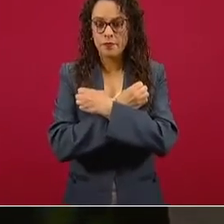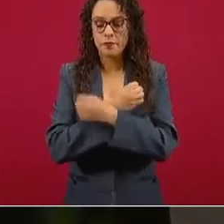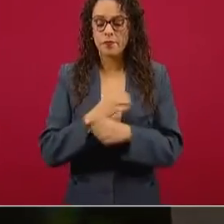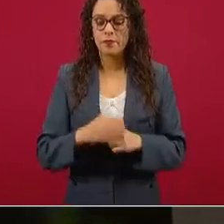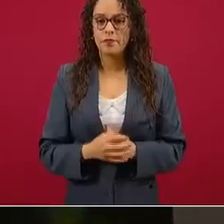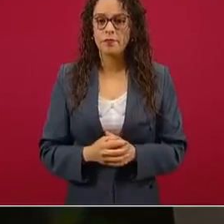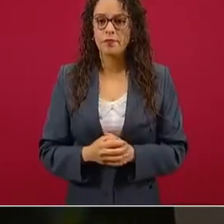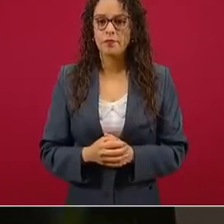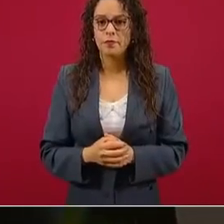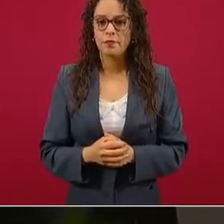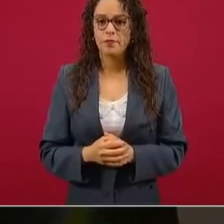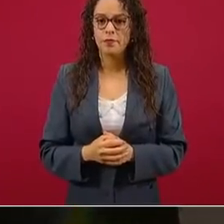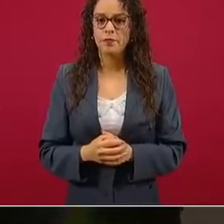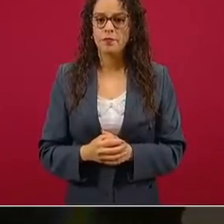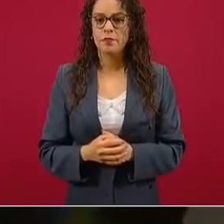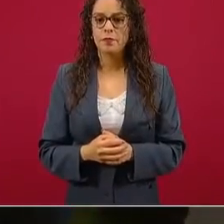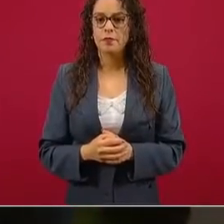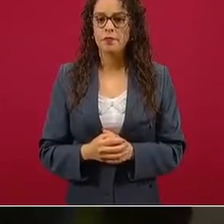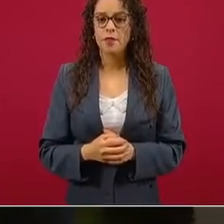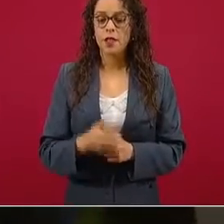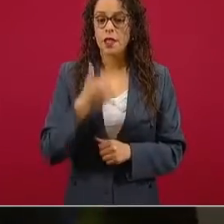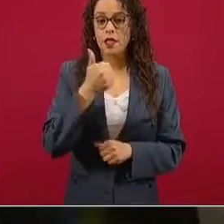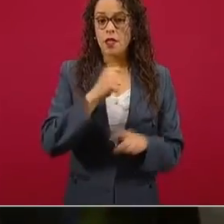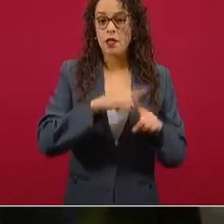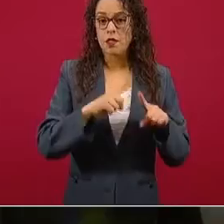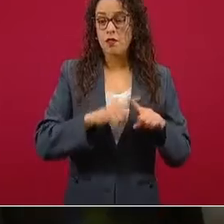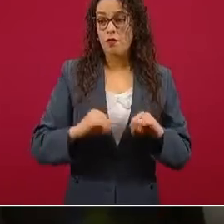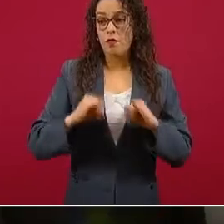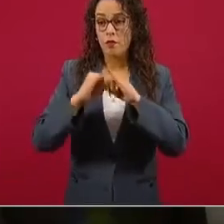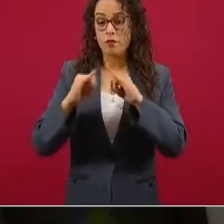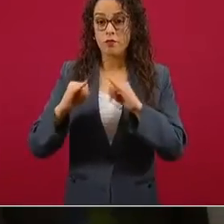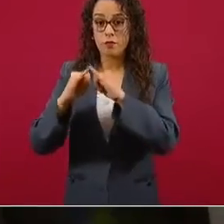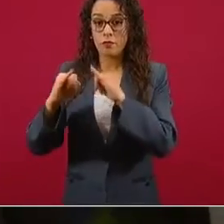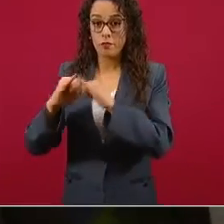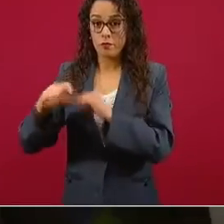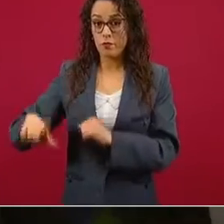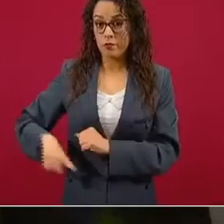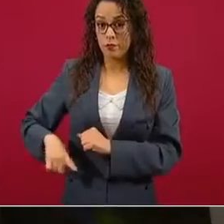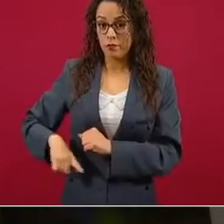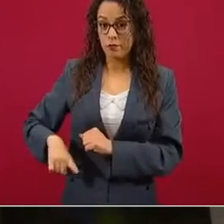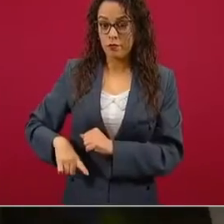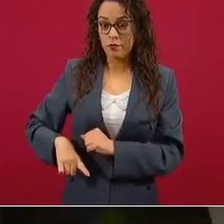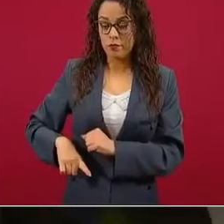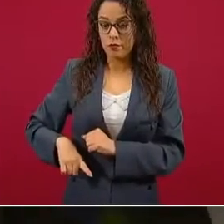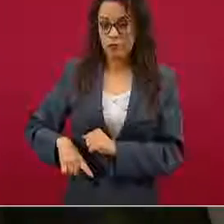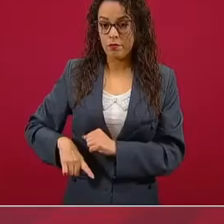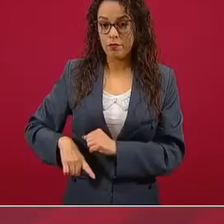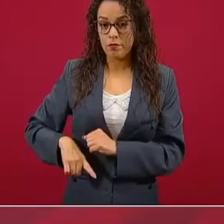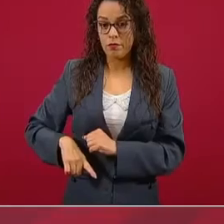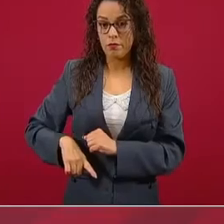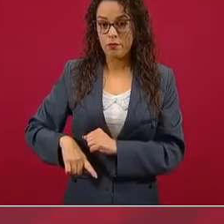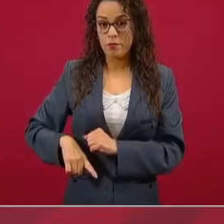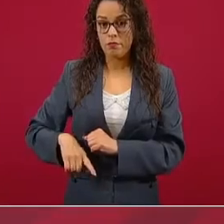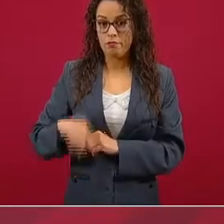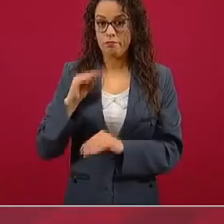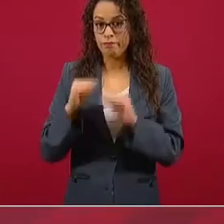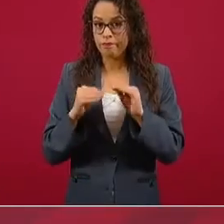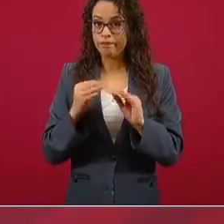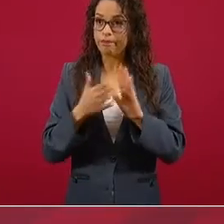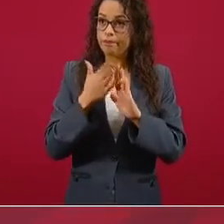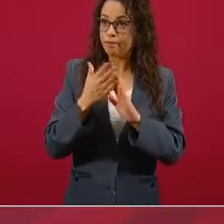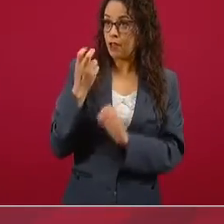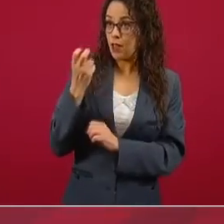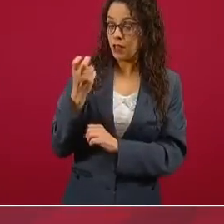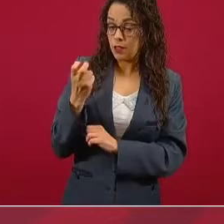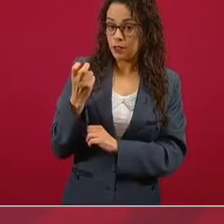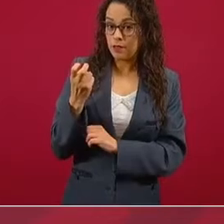Dentro de los 6 establecimientos de instituciones públicas que se construyeron en ese momento,